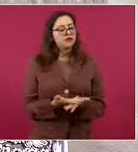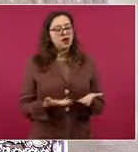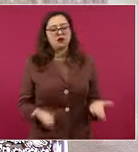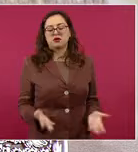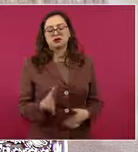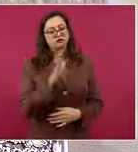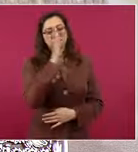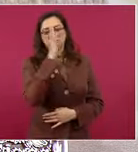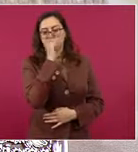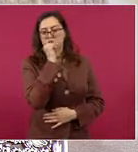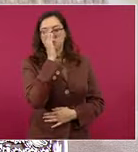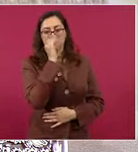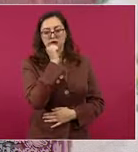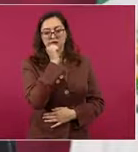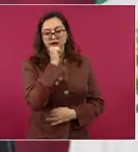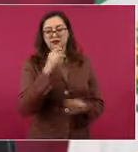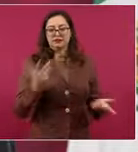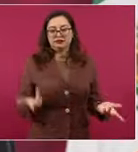Ya